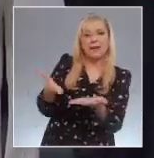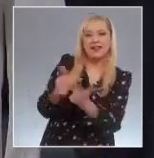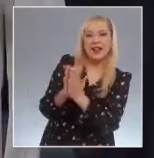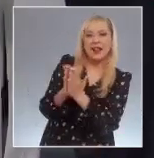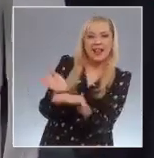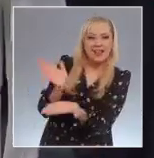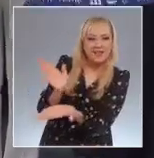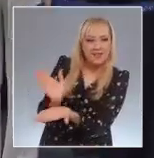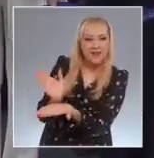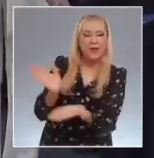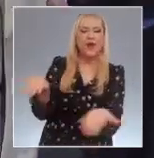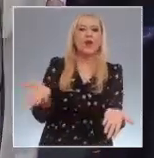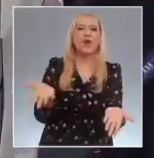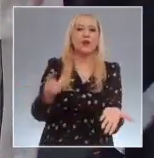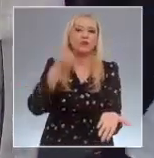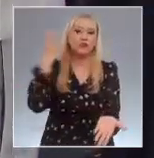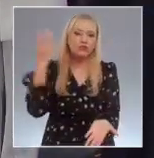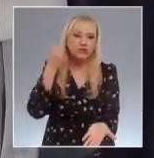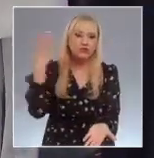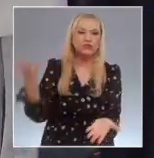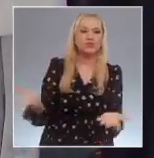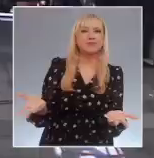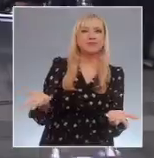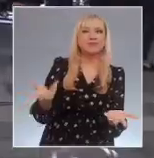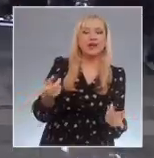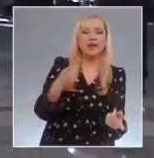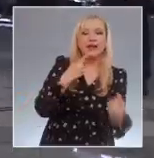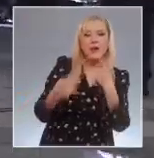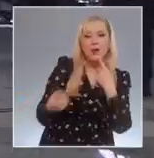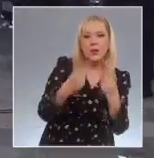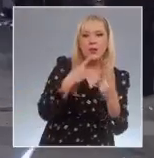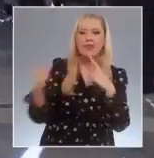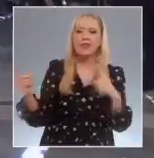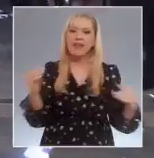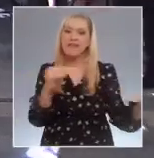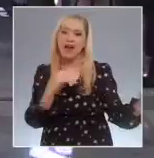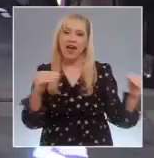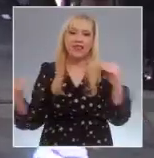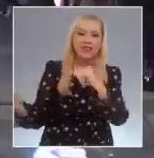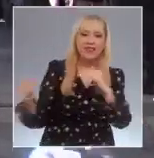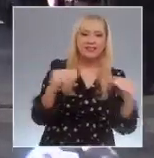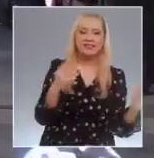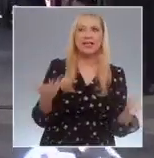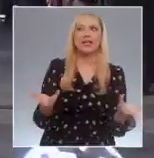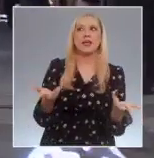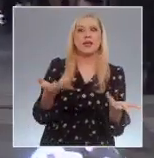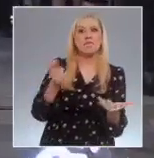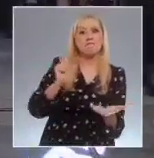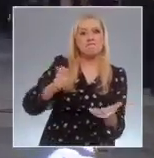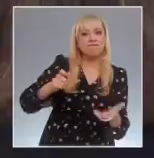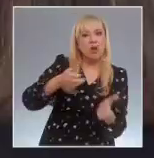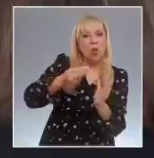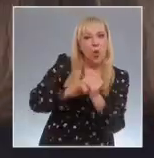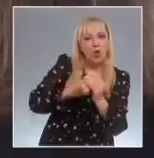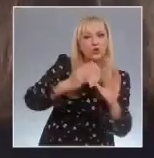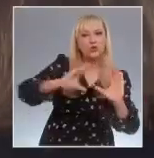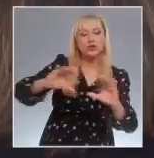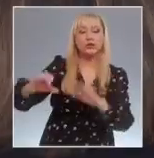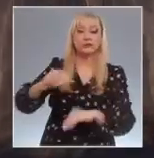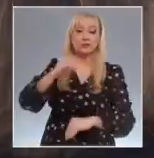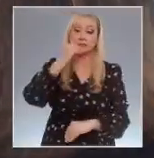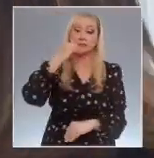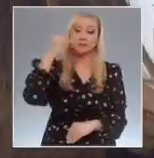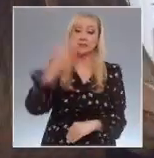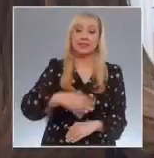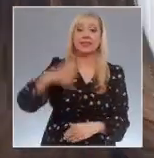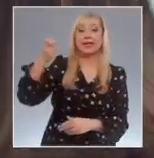y debates, inicia la Feria Internacional del Libro del Tribunal Electoral del Poder Judicial de la Federación, un espacio de